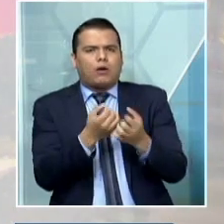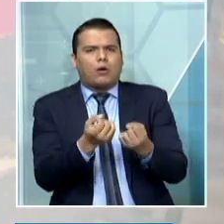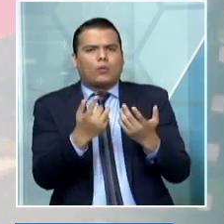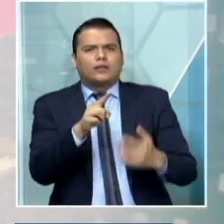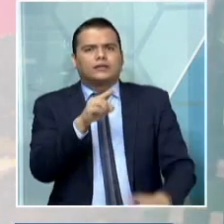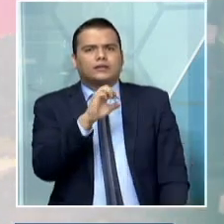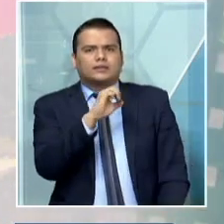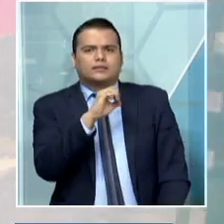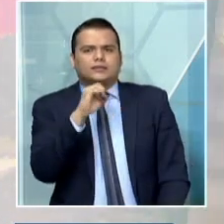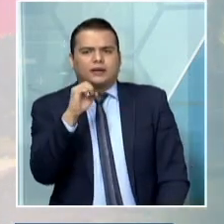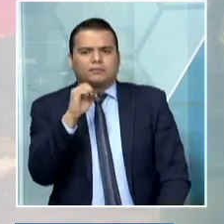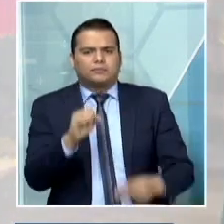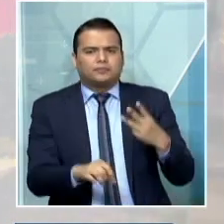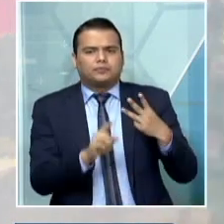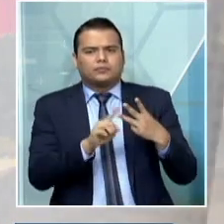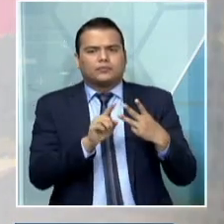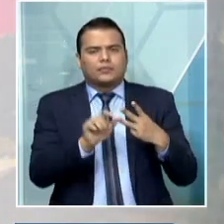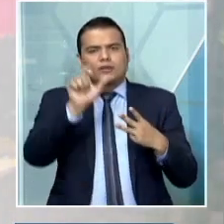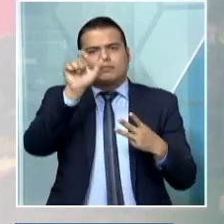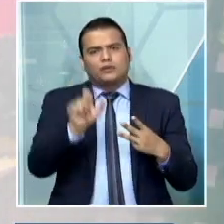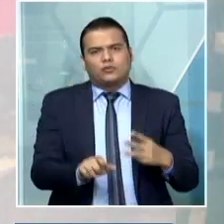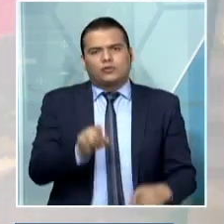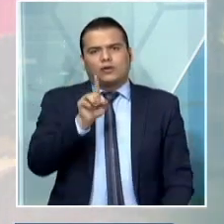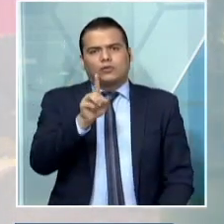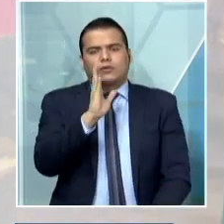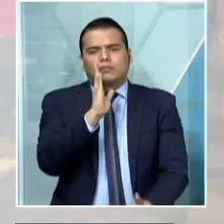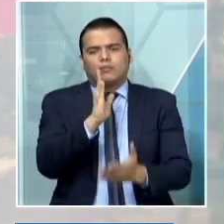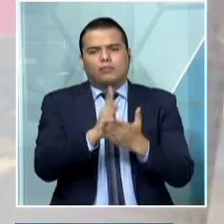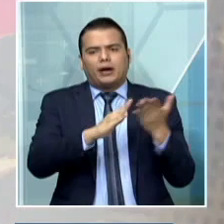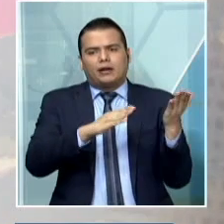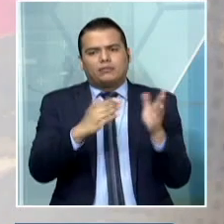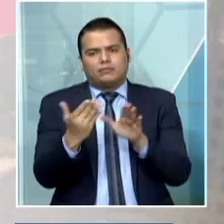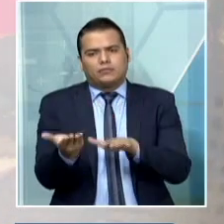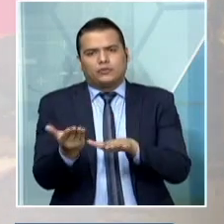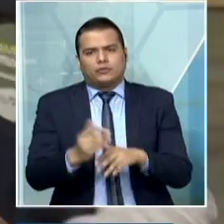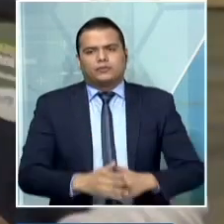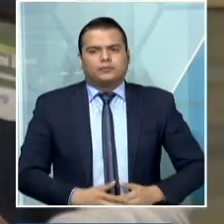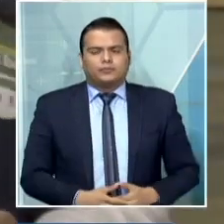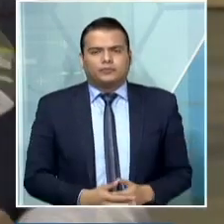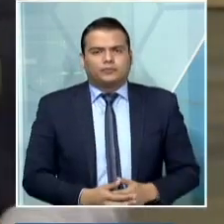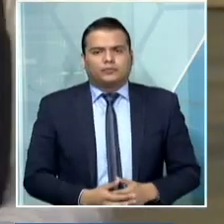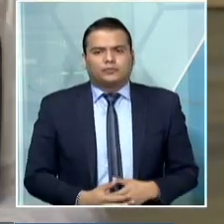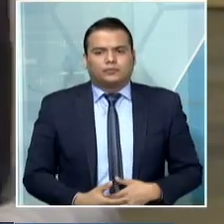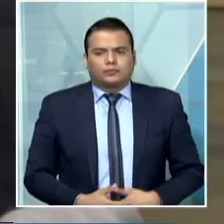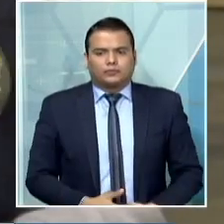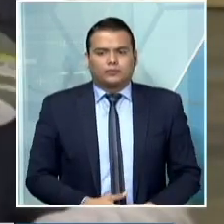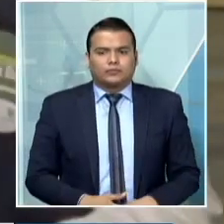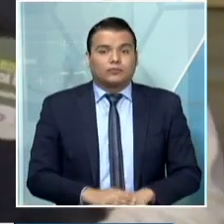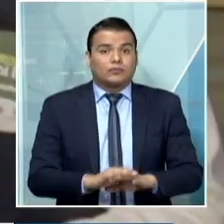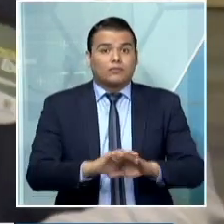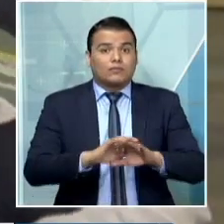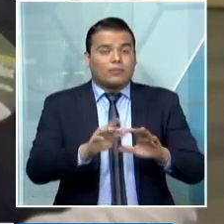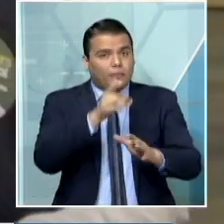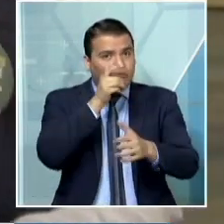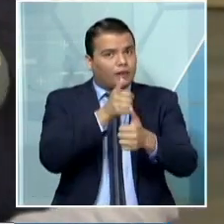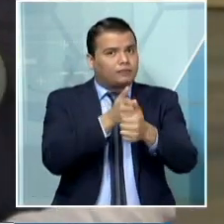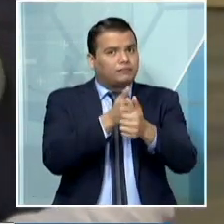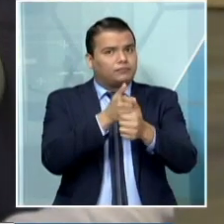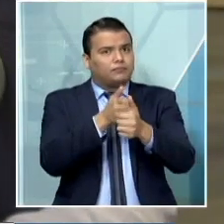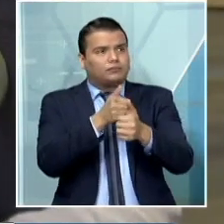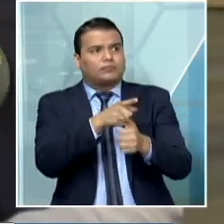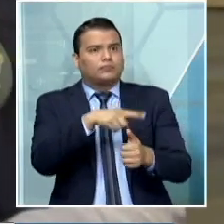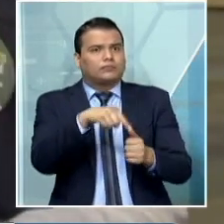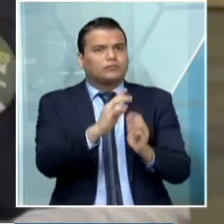daños automotores y una persona falleció en accidente de tránsito. Continuaremos monitoreando los distintos canales